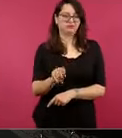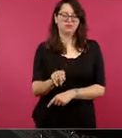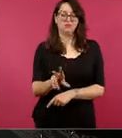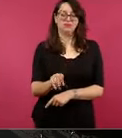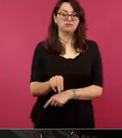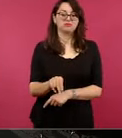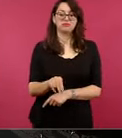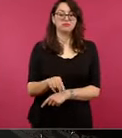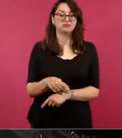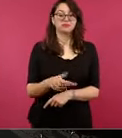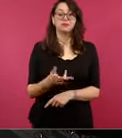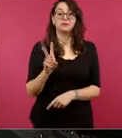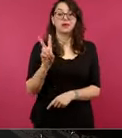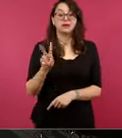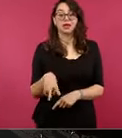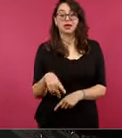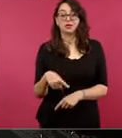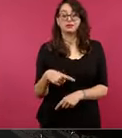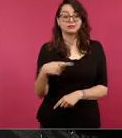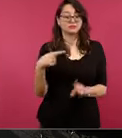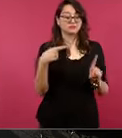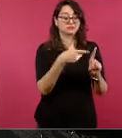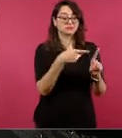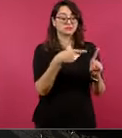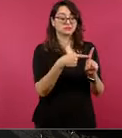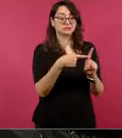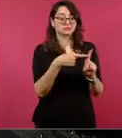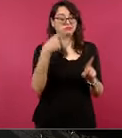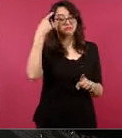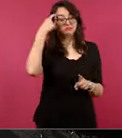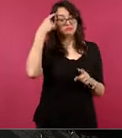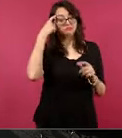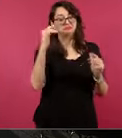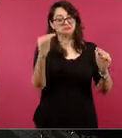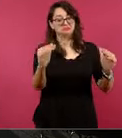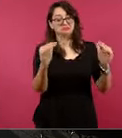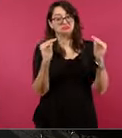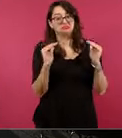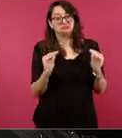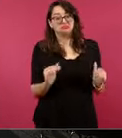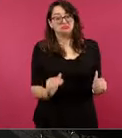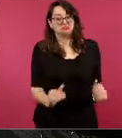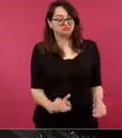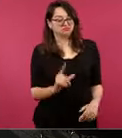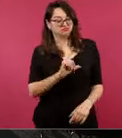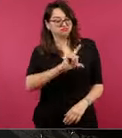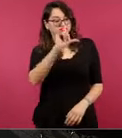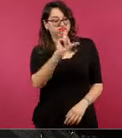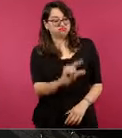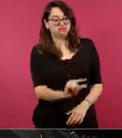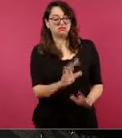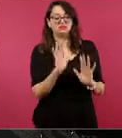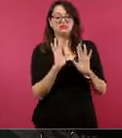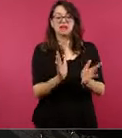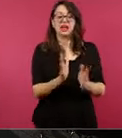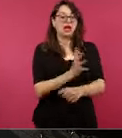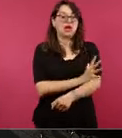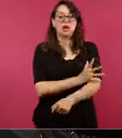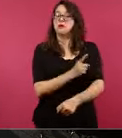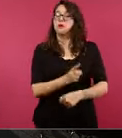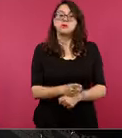el bajo nivel intelectual o la deshonestidad intelectual